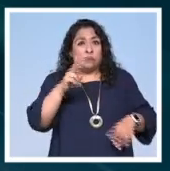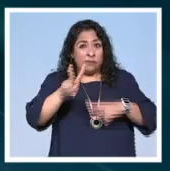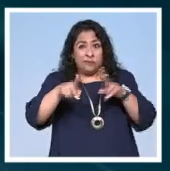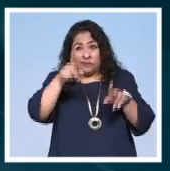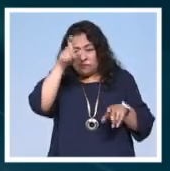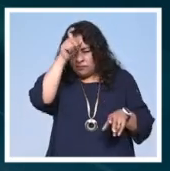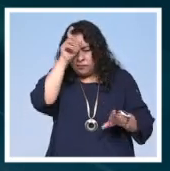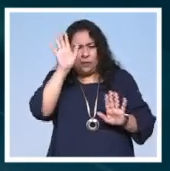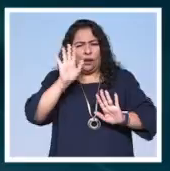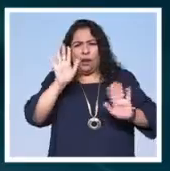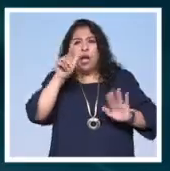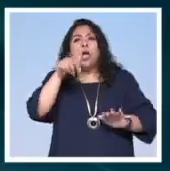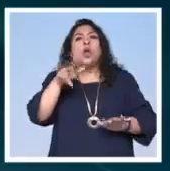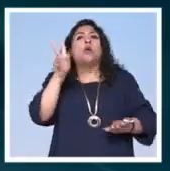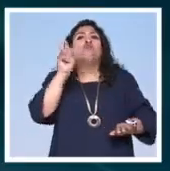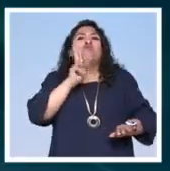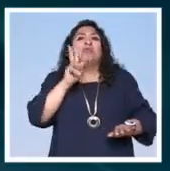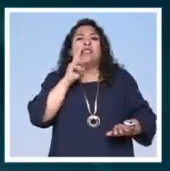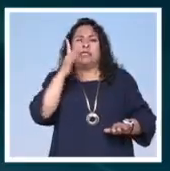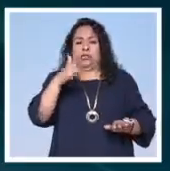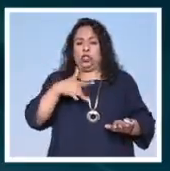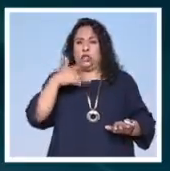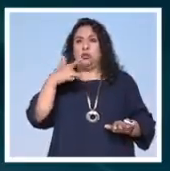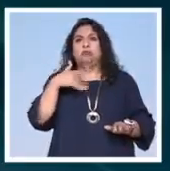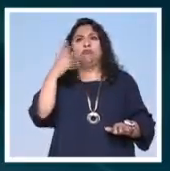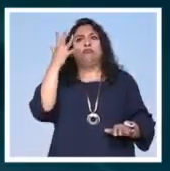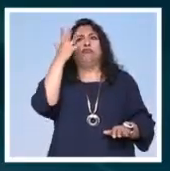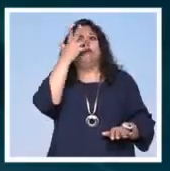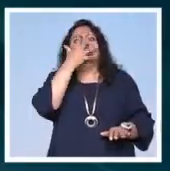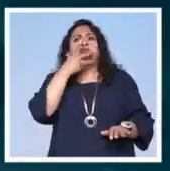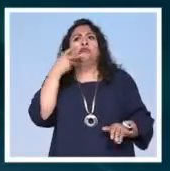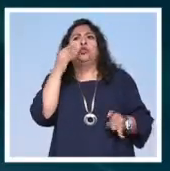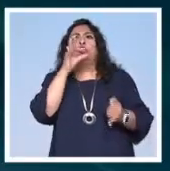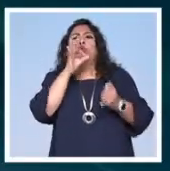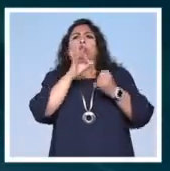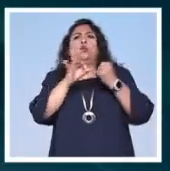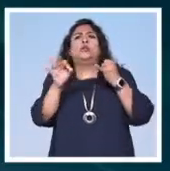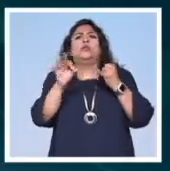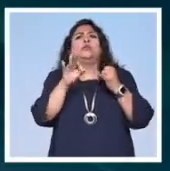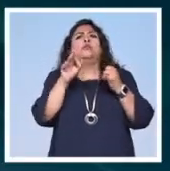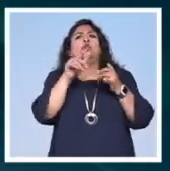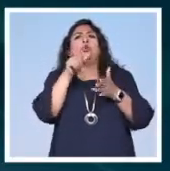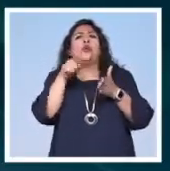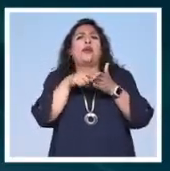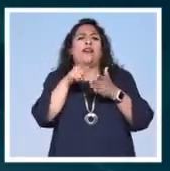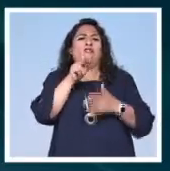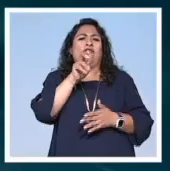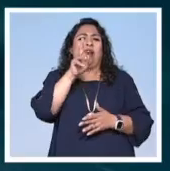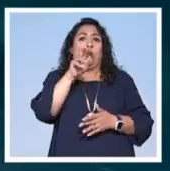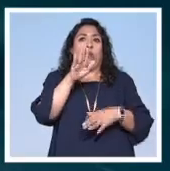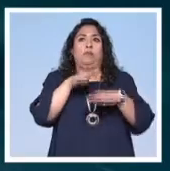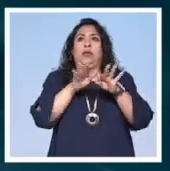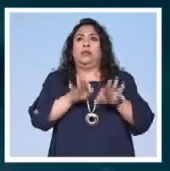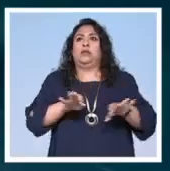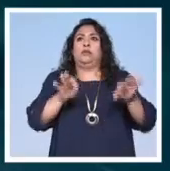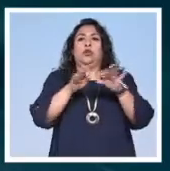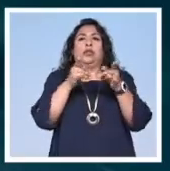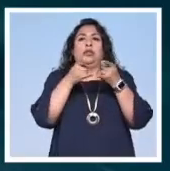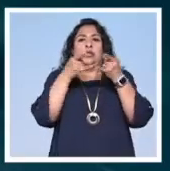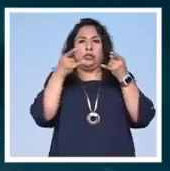Egipto aquí podrás experimentar con tus cinco sentidos las maravillas de los últimos aposentos de uno de los faraones más importantes de la